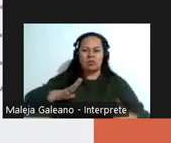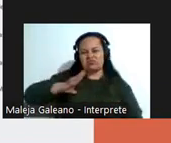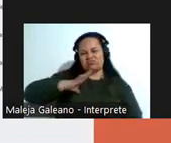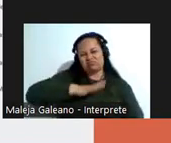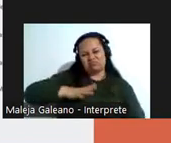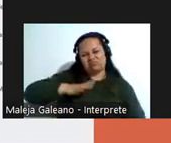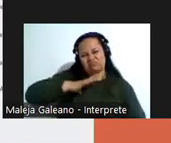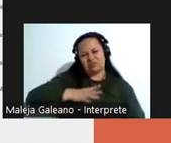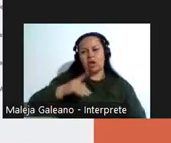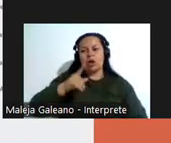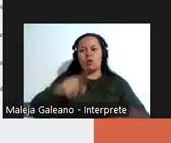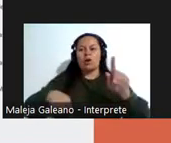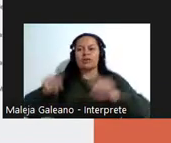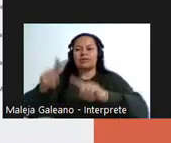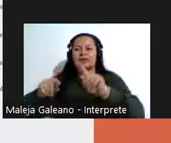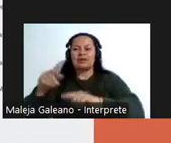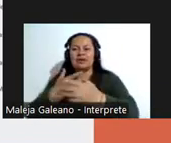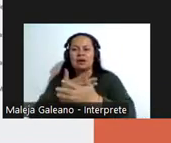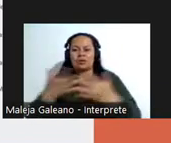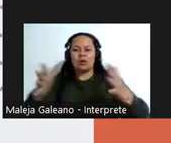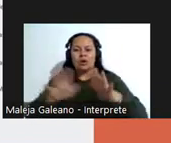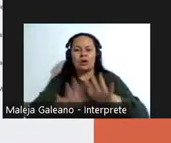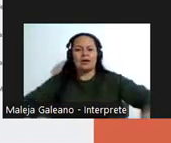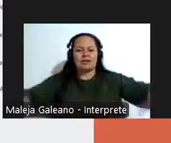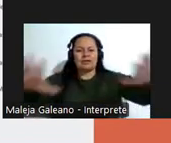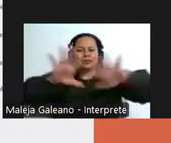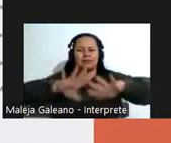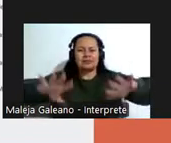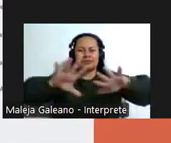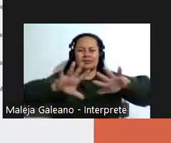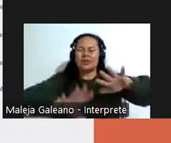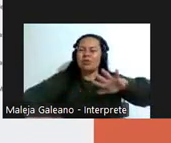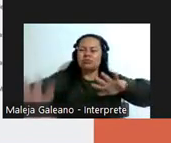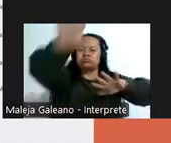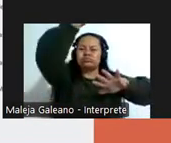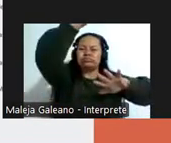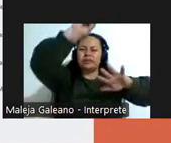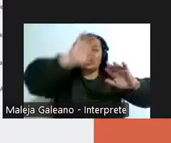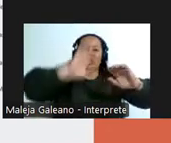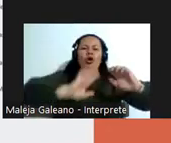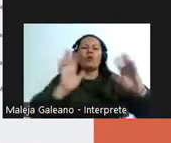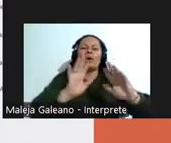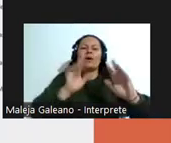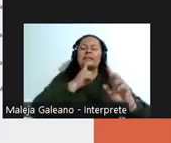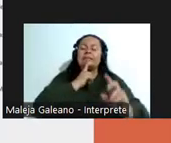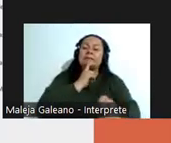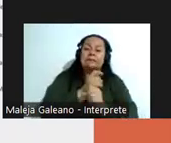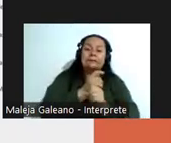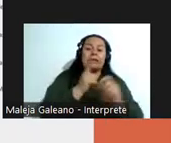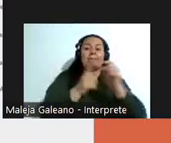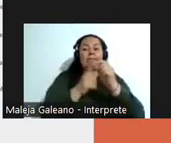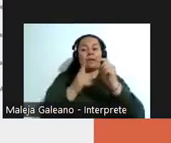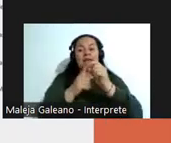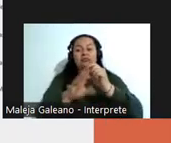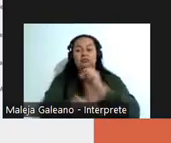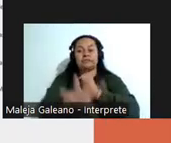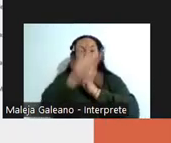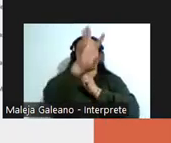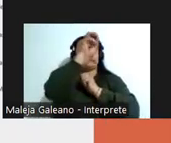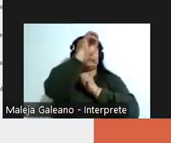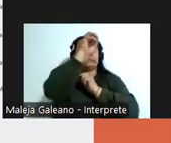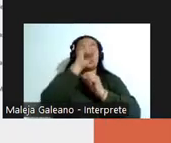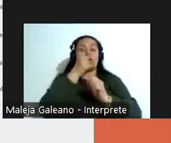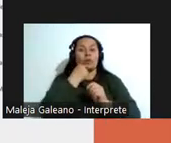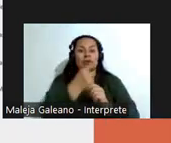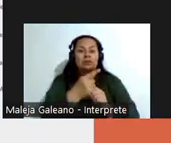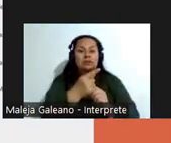lo que acontece cuando uno hace cartografías. Y como es difícil mediar con la palabra en medio de las cartografías, y más cuando hablamos